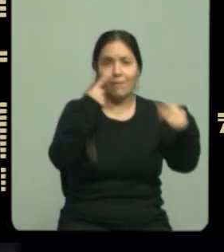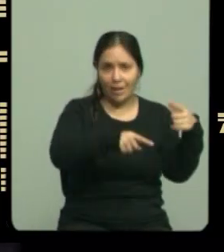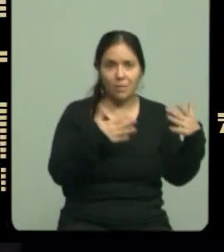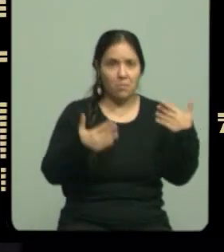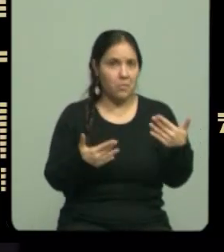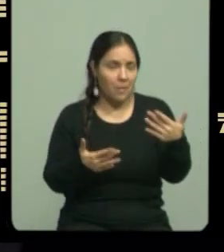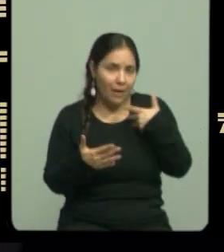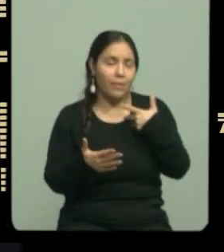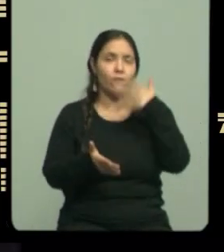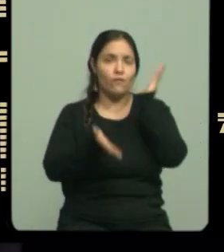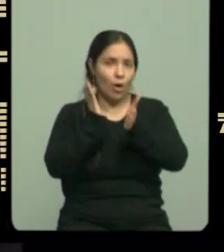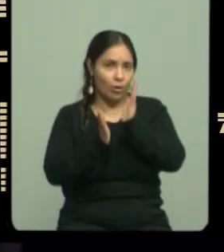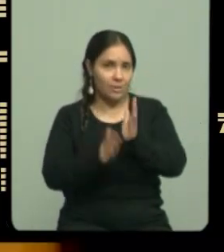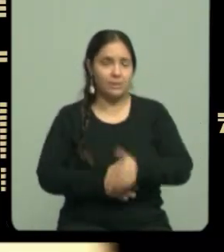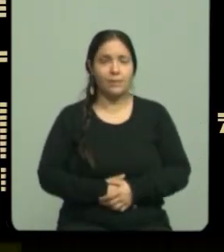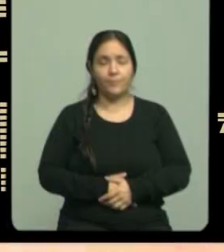ejercerla.